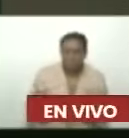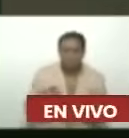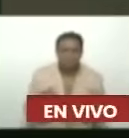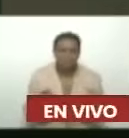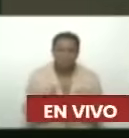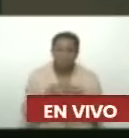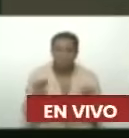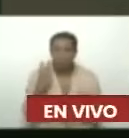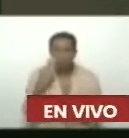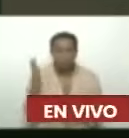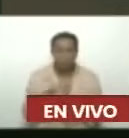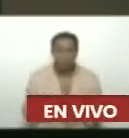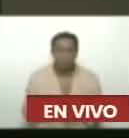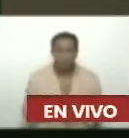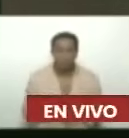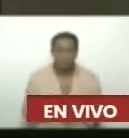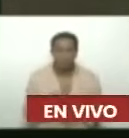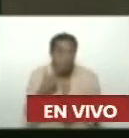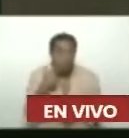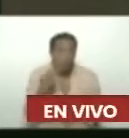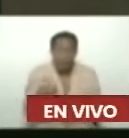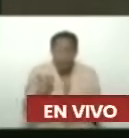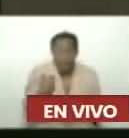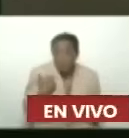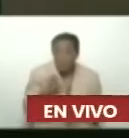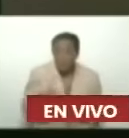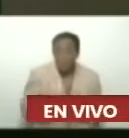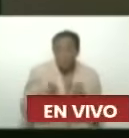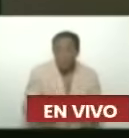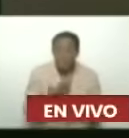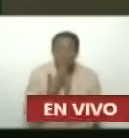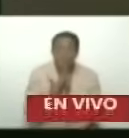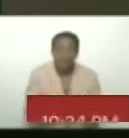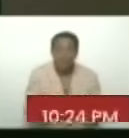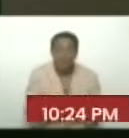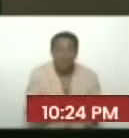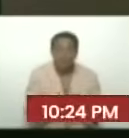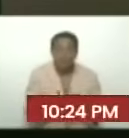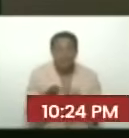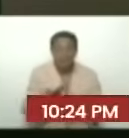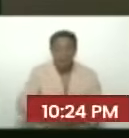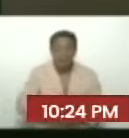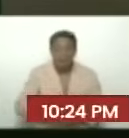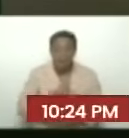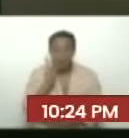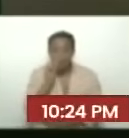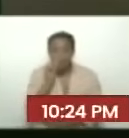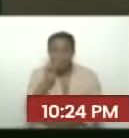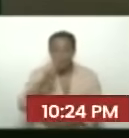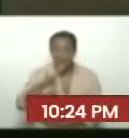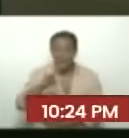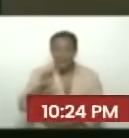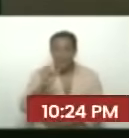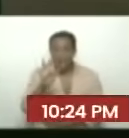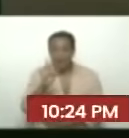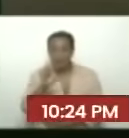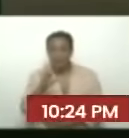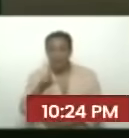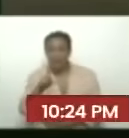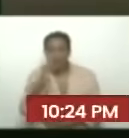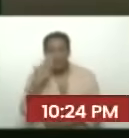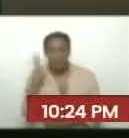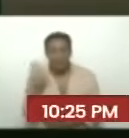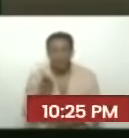haciendo todo eso. Yo aprovecho la oportunidad para darle las gracias al alcalde Rafael Morales.